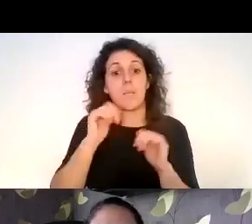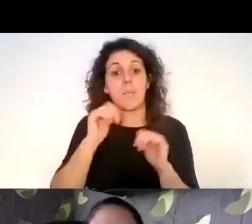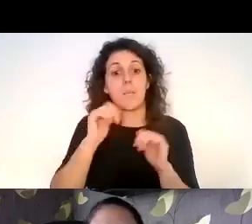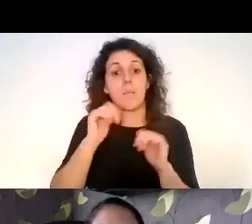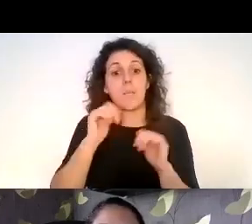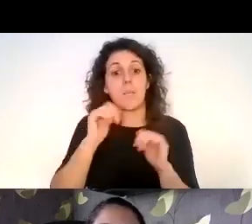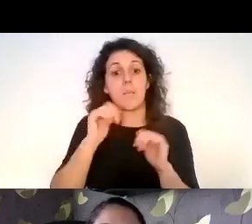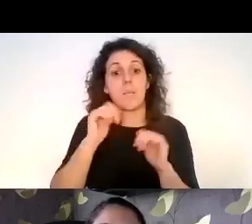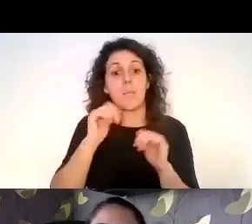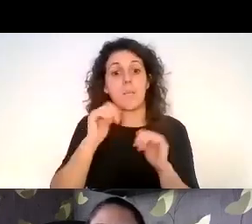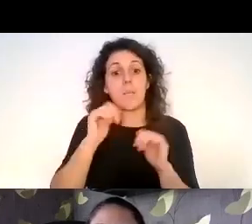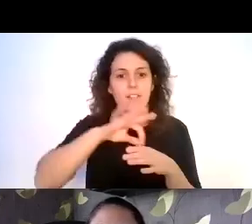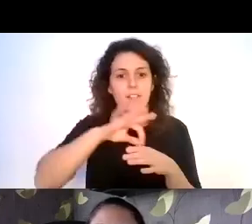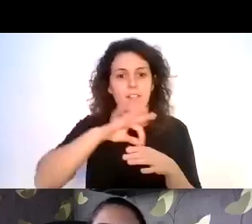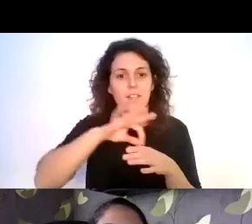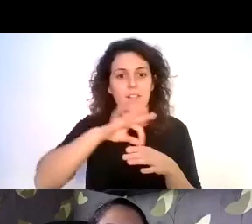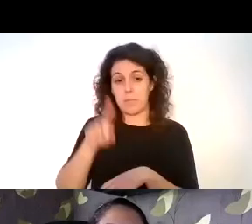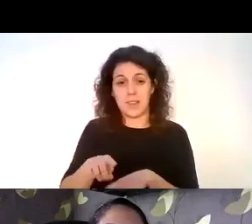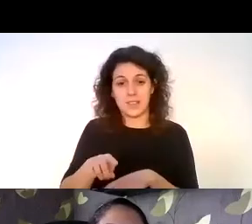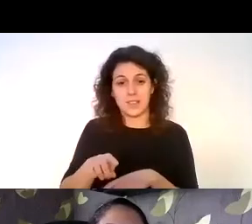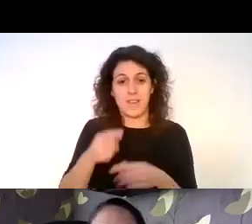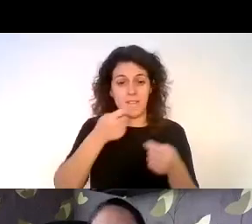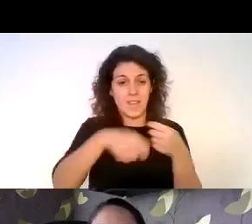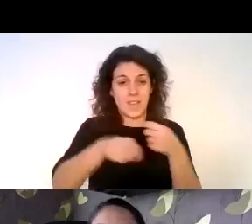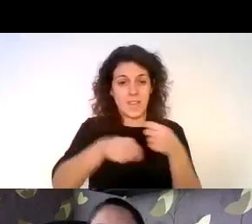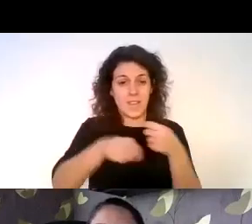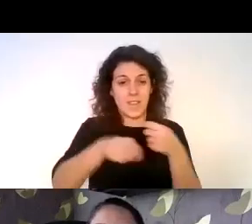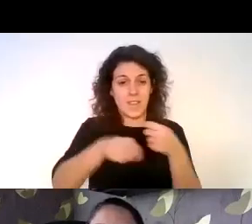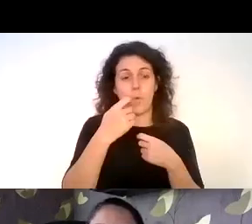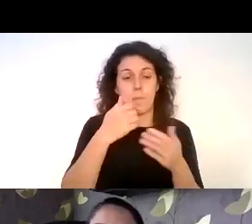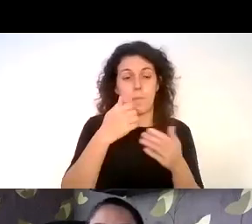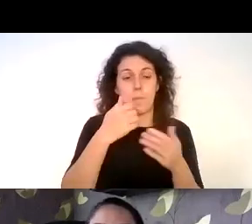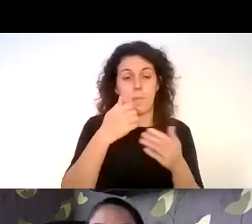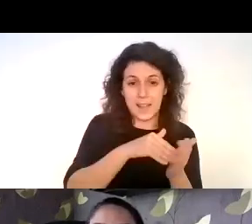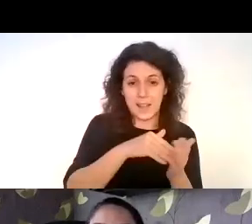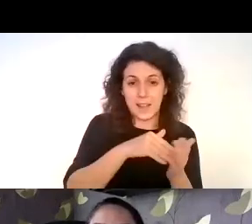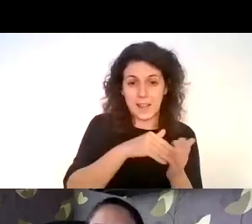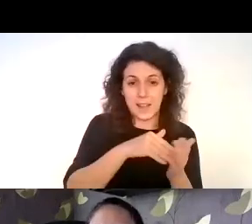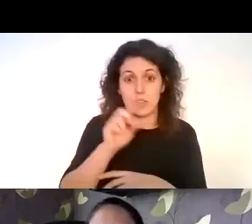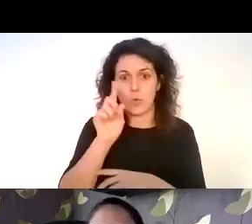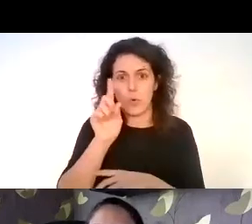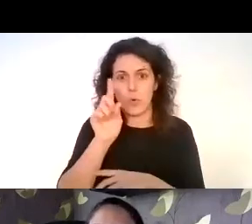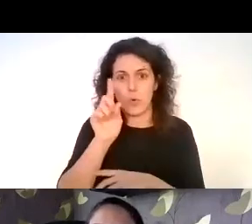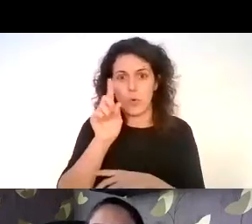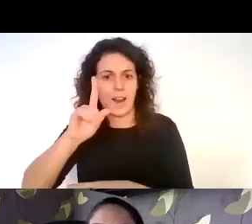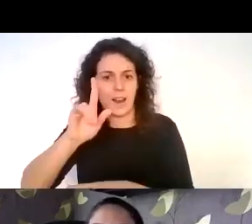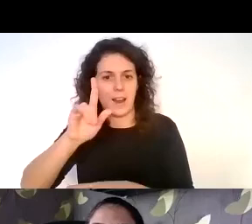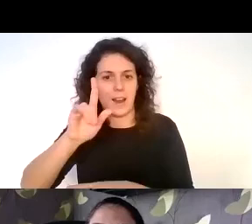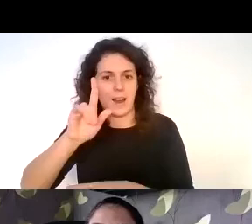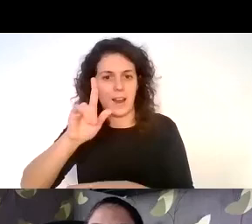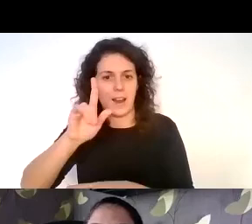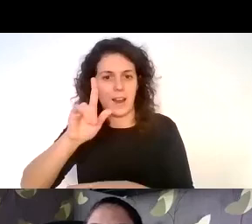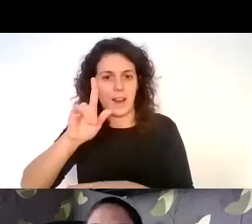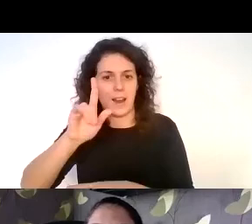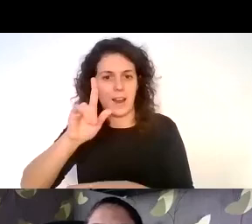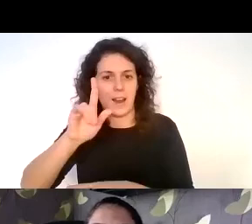pasado vendió a más de $1,000 una libra. En la foto, un hombre joven de cabello negro y barba se inclina